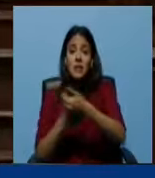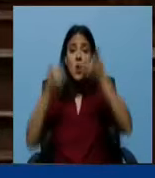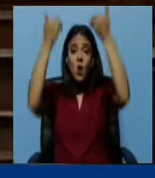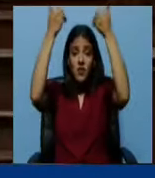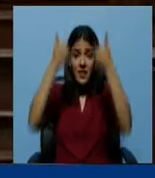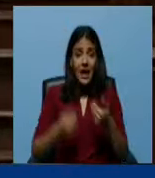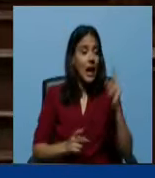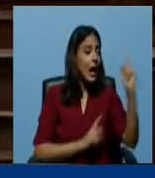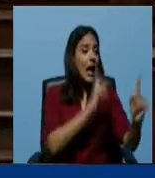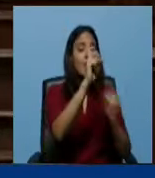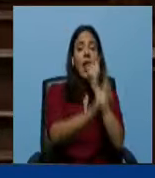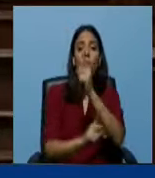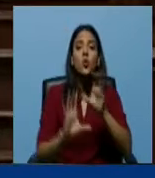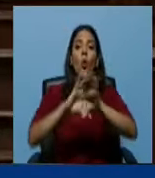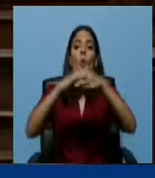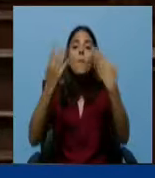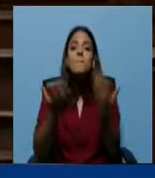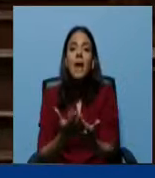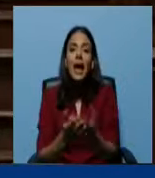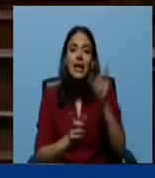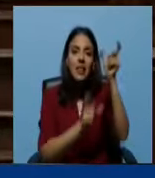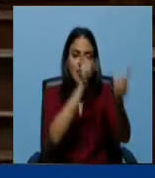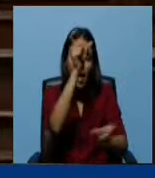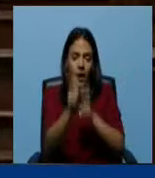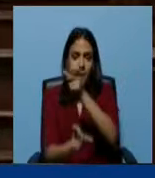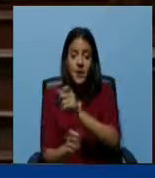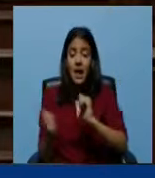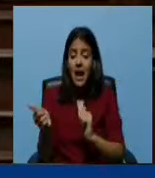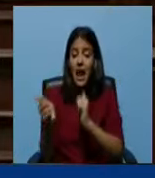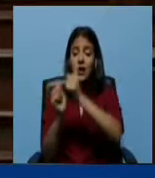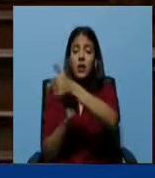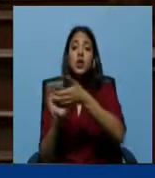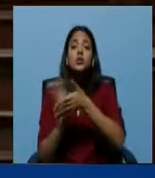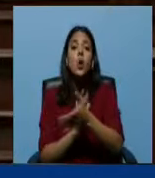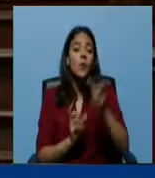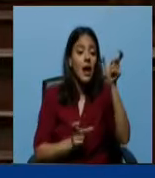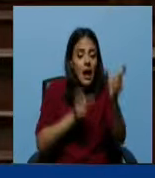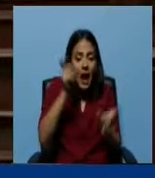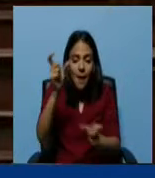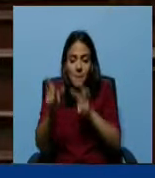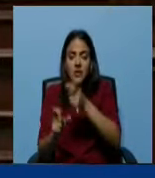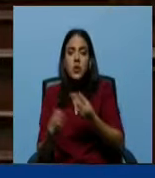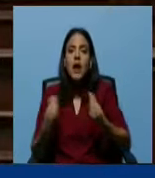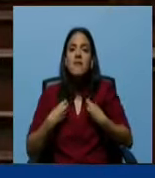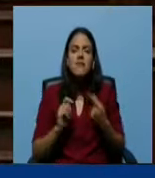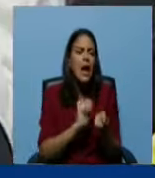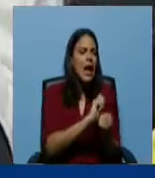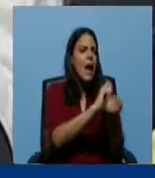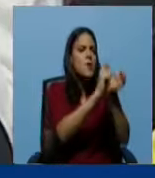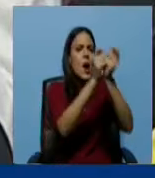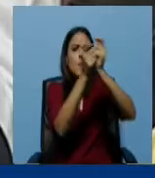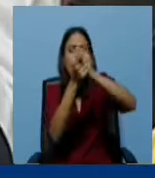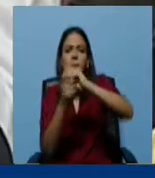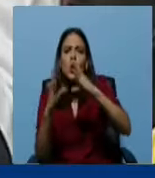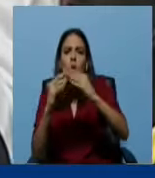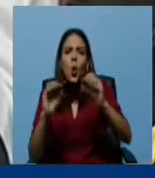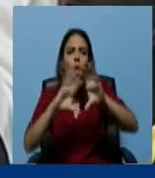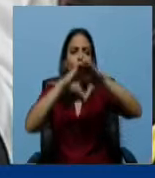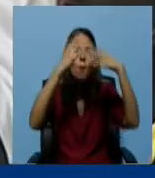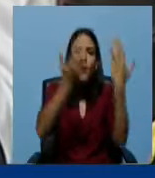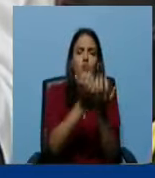Samuel, la transición civilizatoria que está viviendo la humanidad es muy